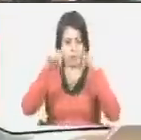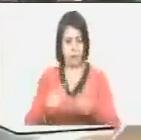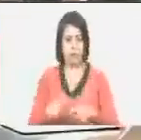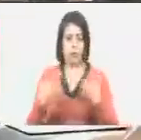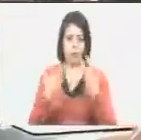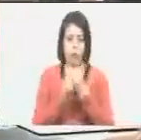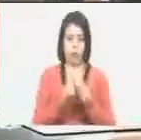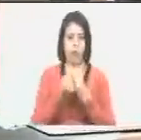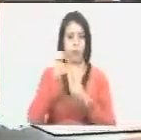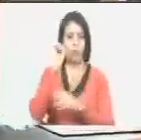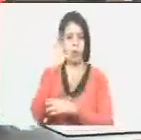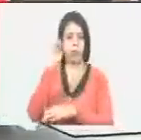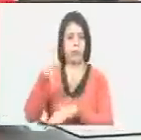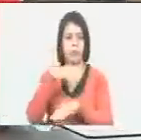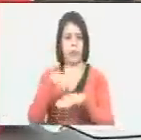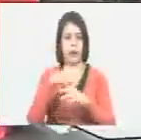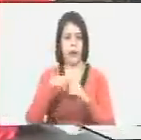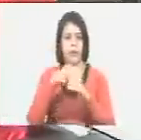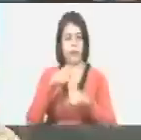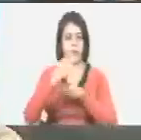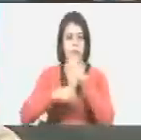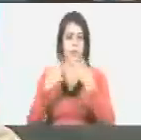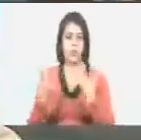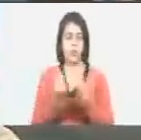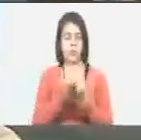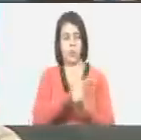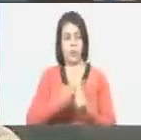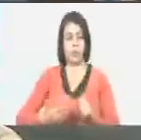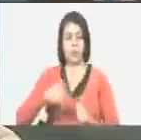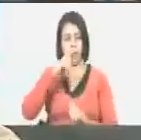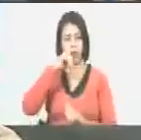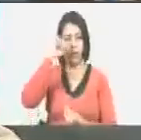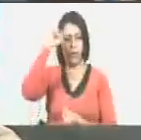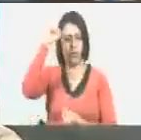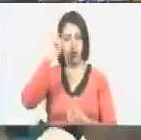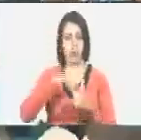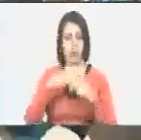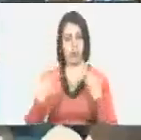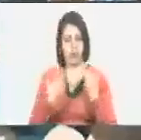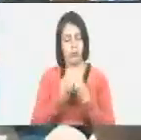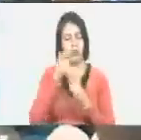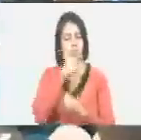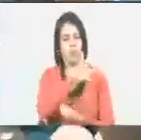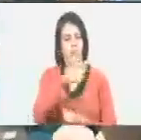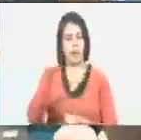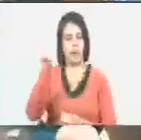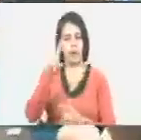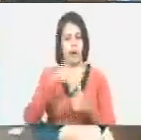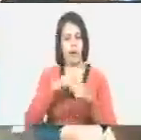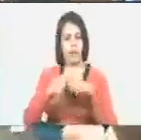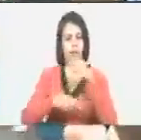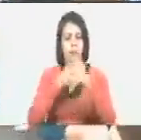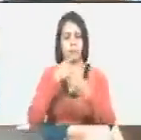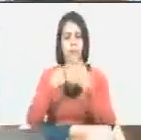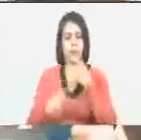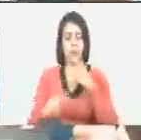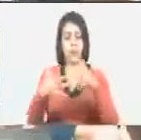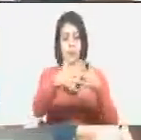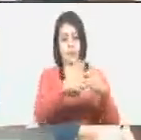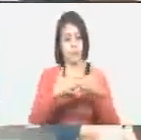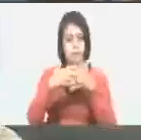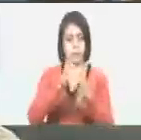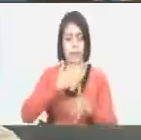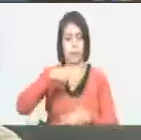estamos, en este Palacio Federal Legislativo, junto al presidente Nicolás Maduro, junto al pueblo de Venezuela, para decirle al imperio